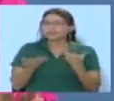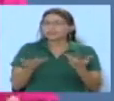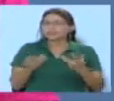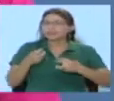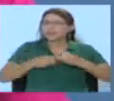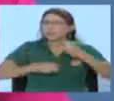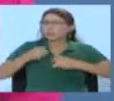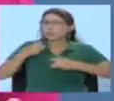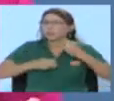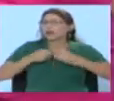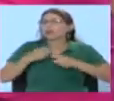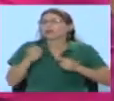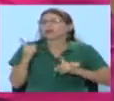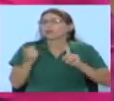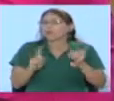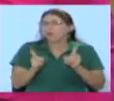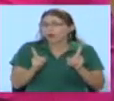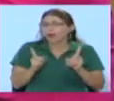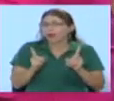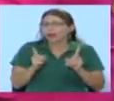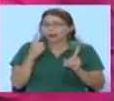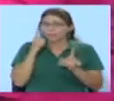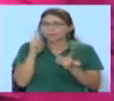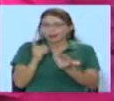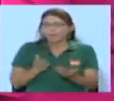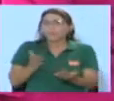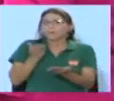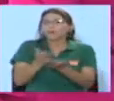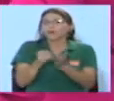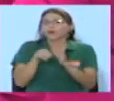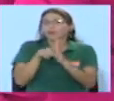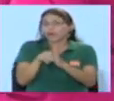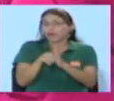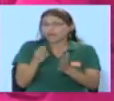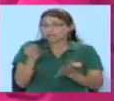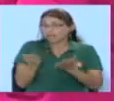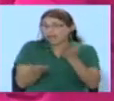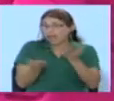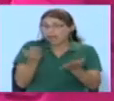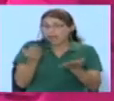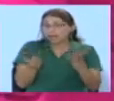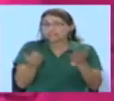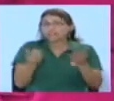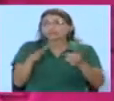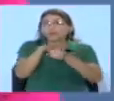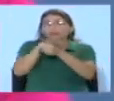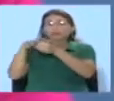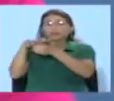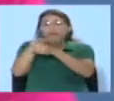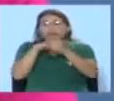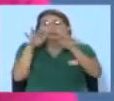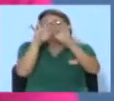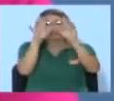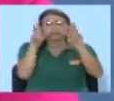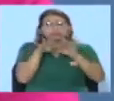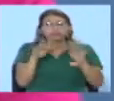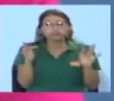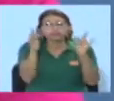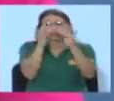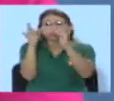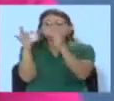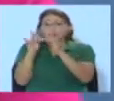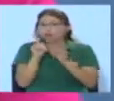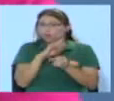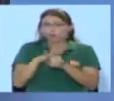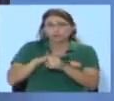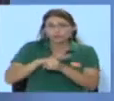al que nos enfrentamos para que haya que hacer este modelo? ¿Es acaso que las redes son insuficientes para la demanda de datos que hay en